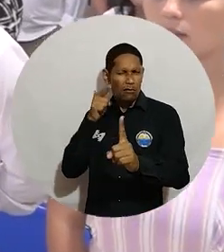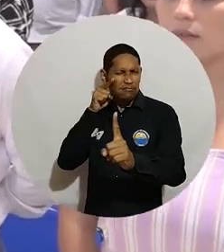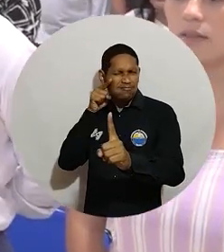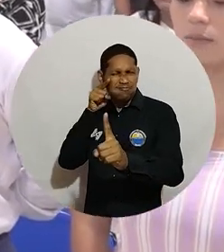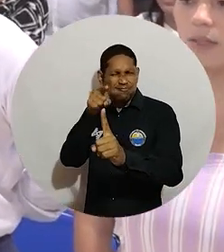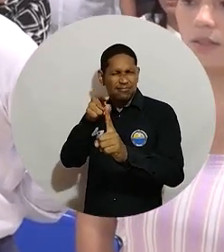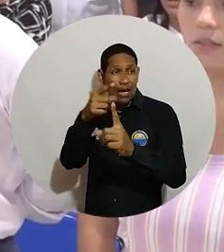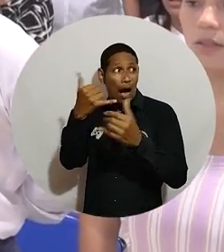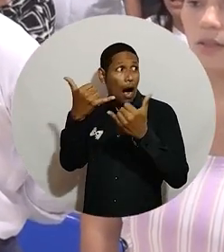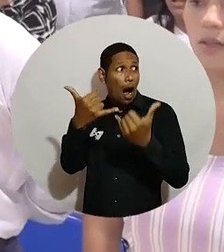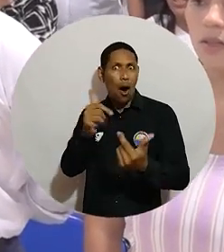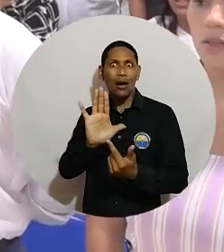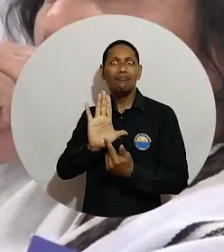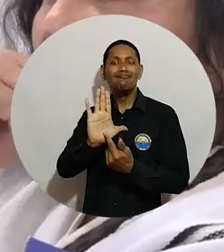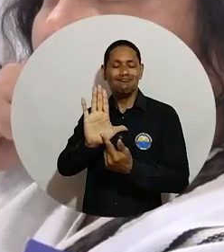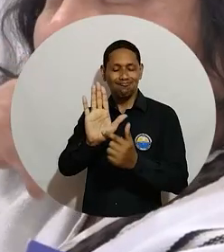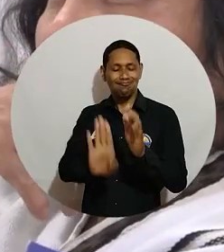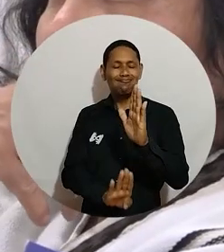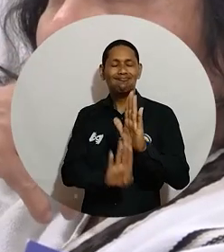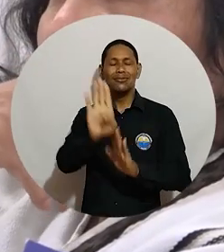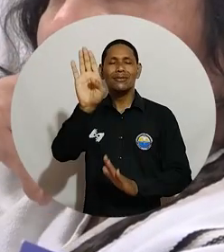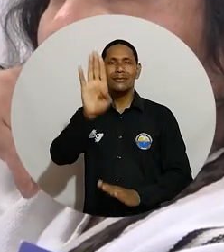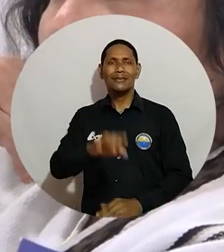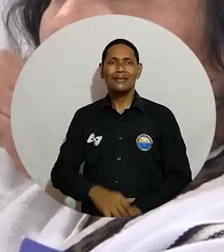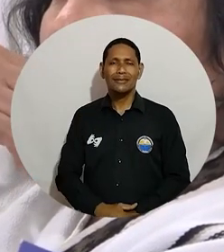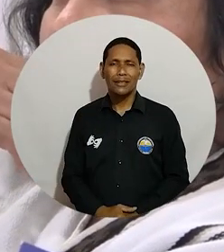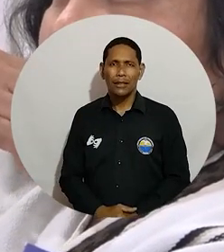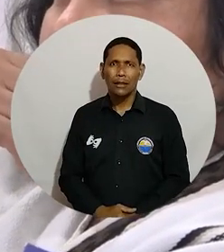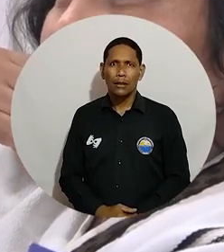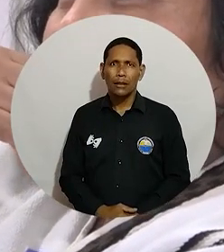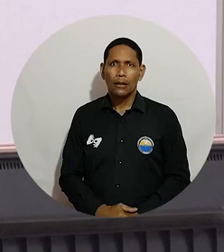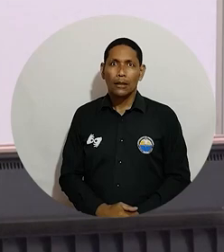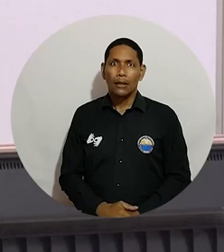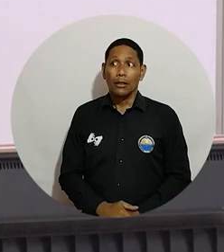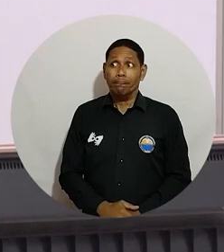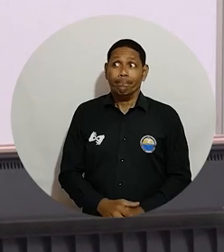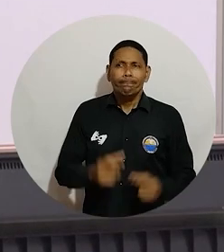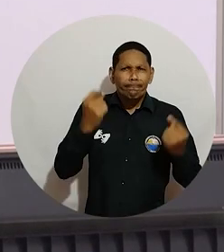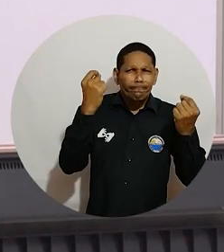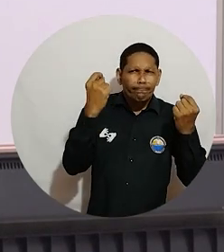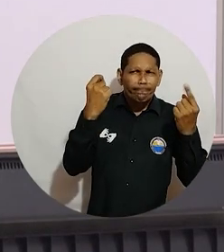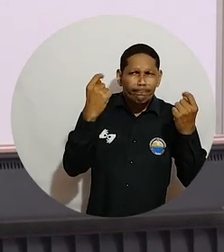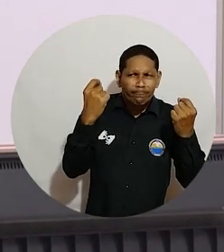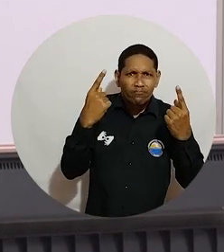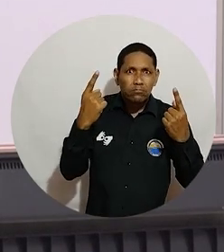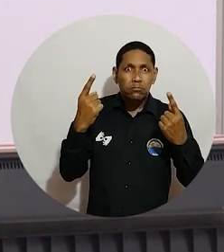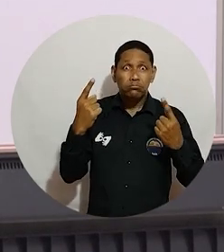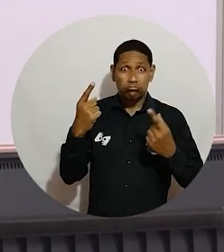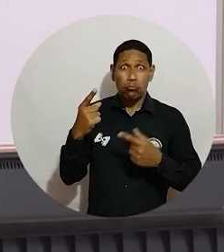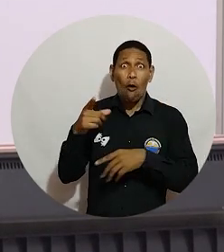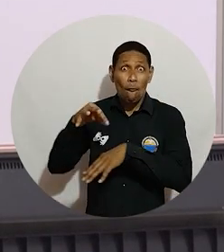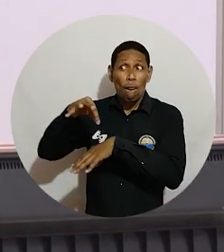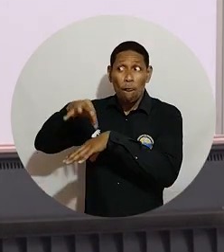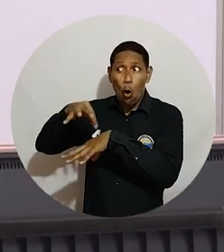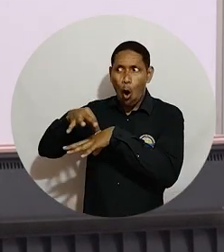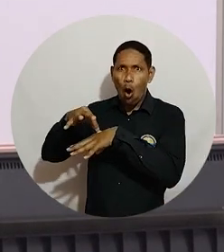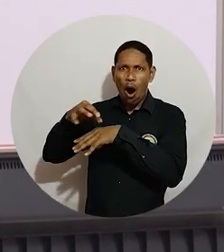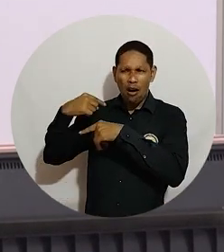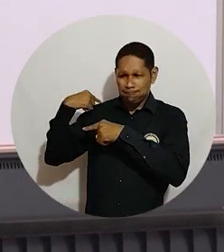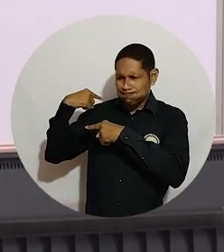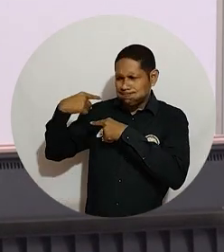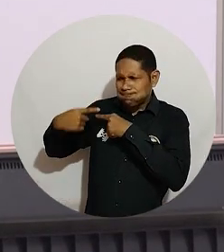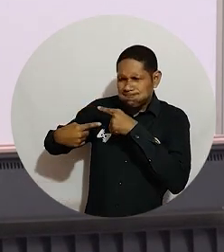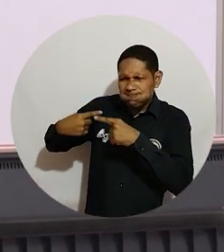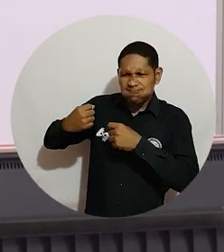trazamos, emprendimos y ya vamos dando resultados. Entender un poco la génesis de que el esfuerzo